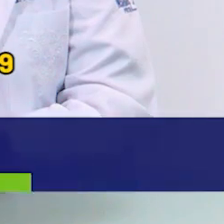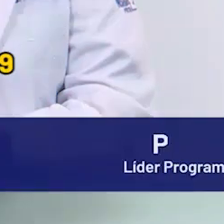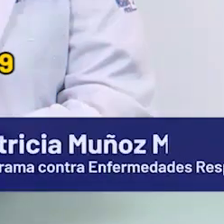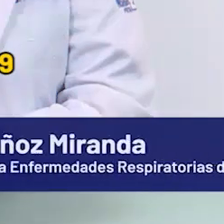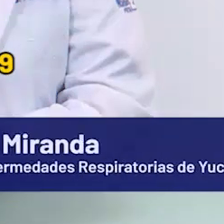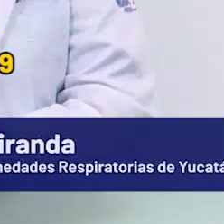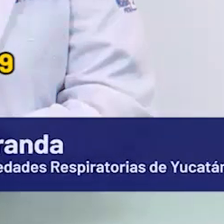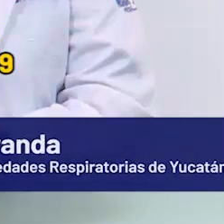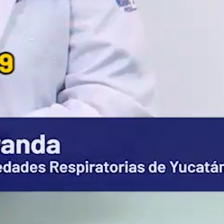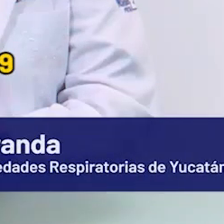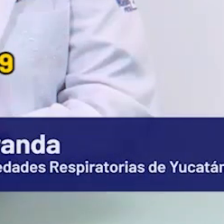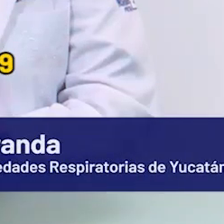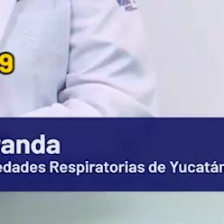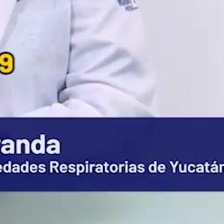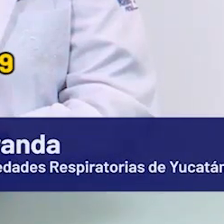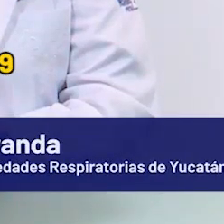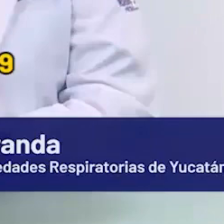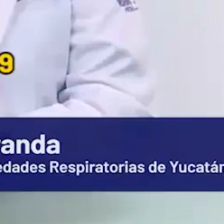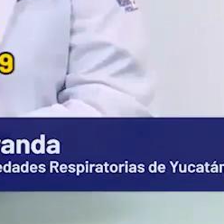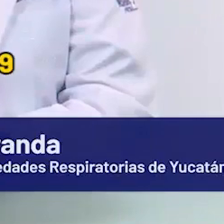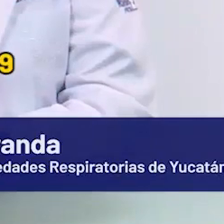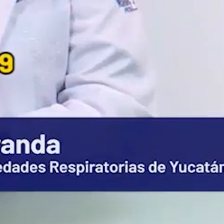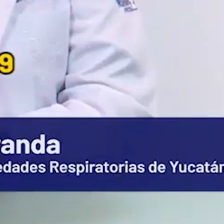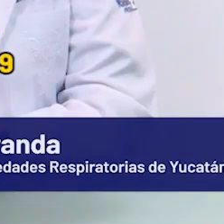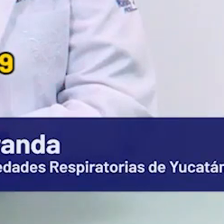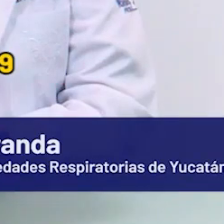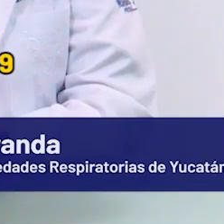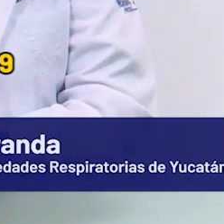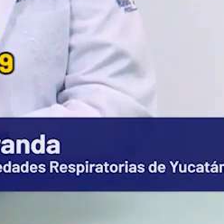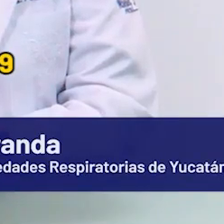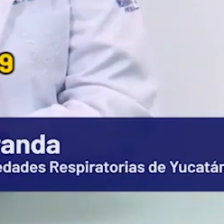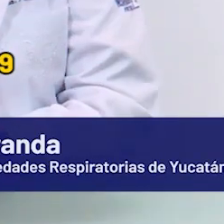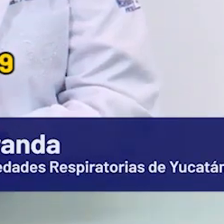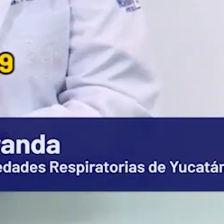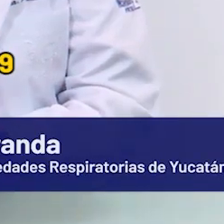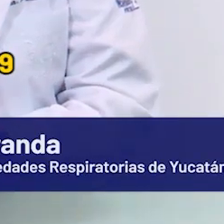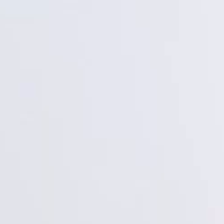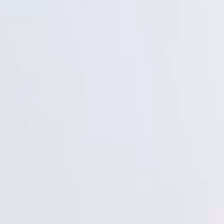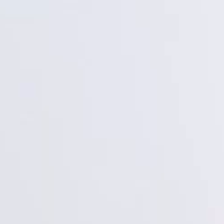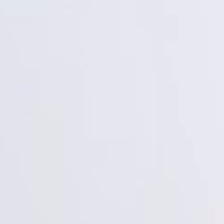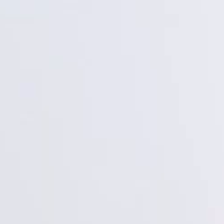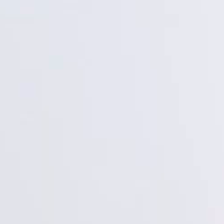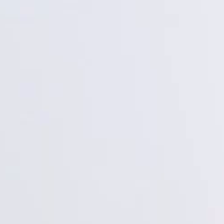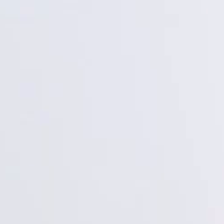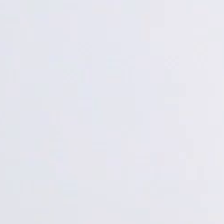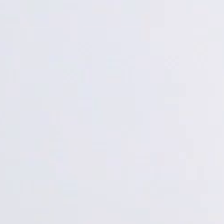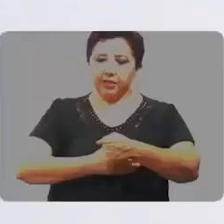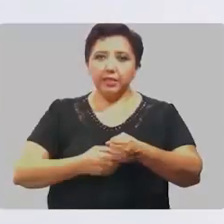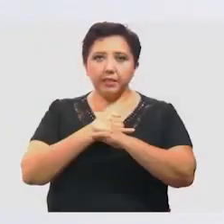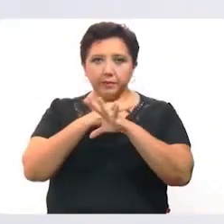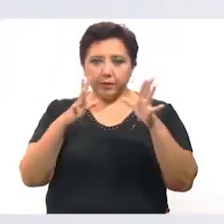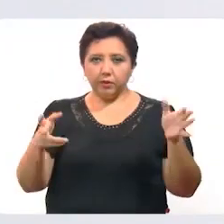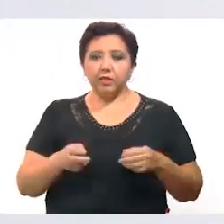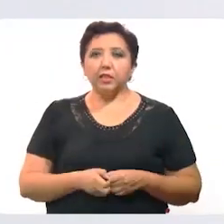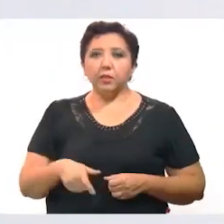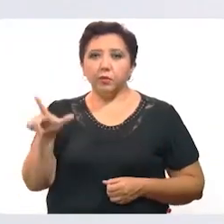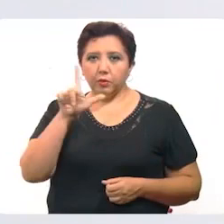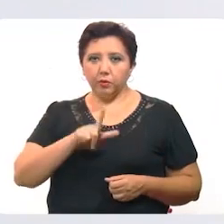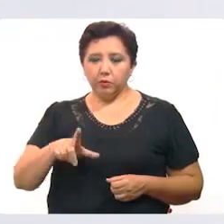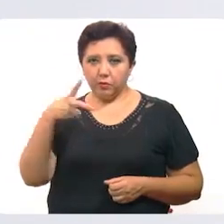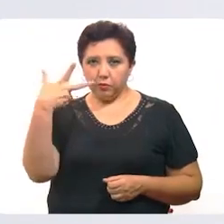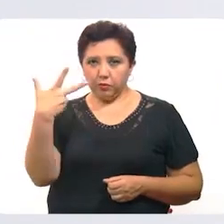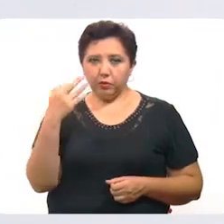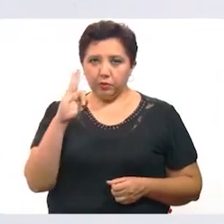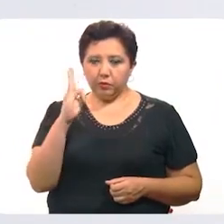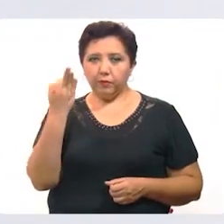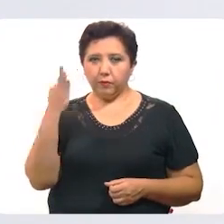Buenas tardes. Nos permitimos dar el informe diario relacionado con el COVID-19. Adelante, doctora. Gracias, doctora. Buenas tardes. Este es el parte médico de este lunes